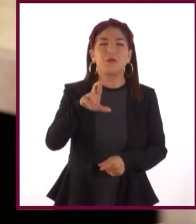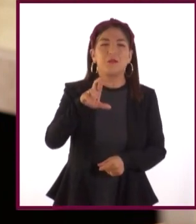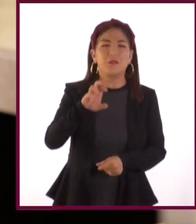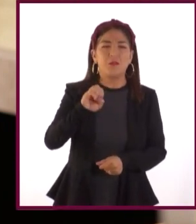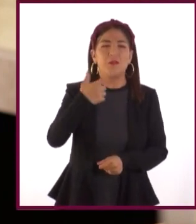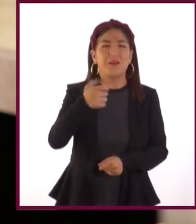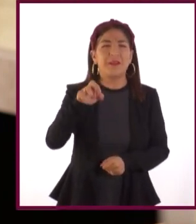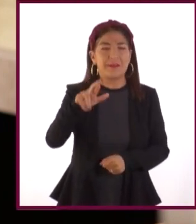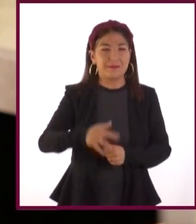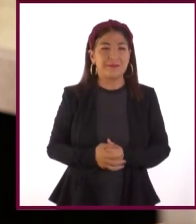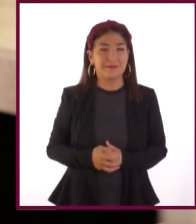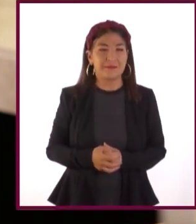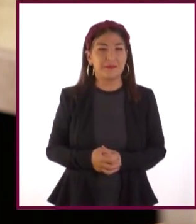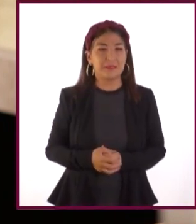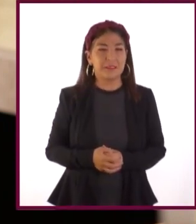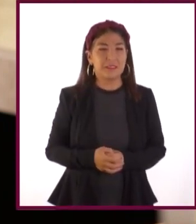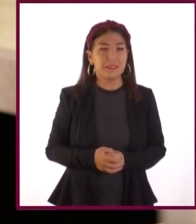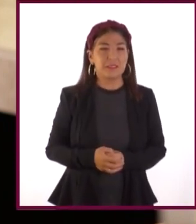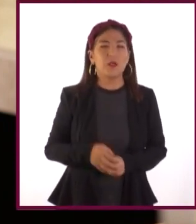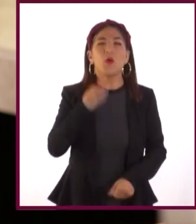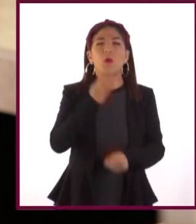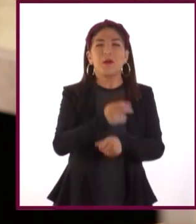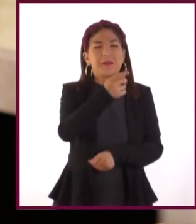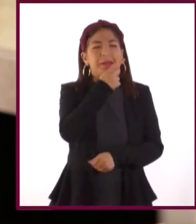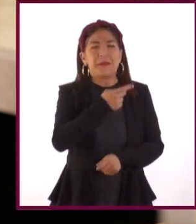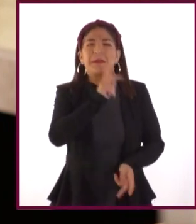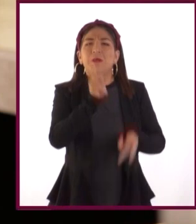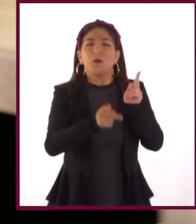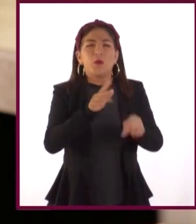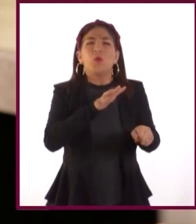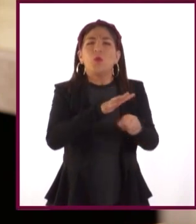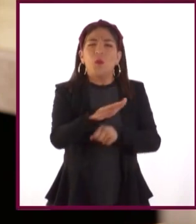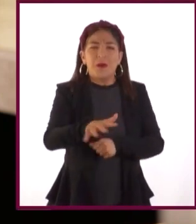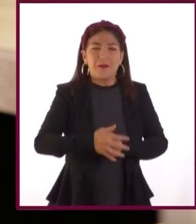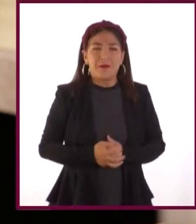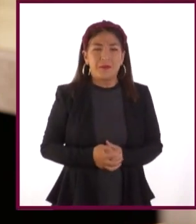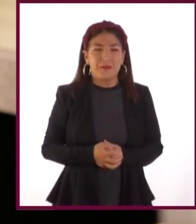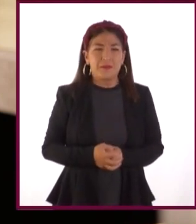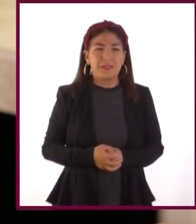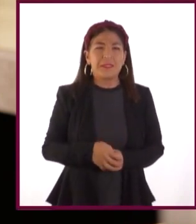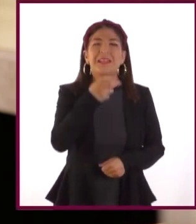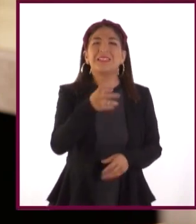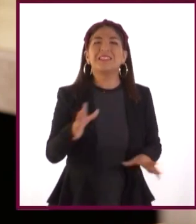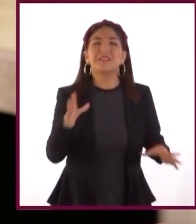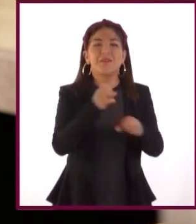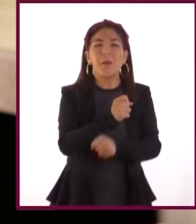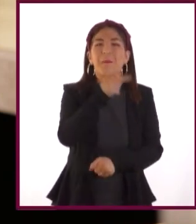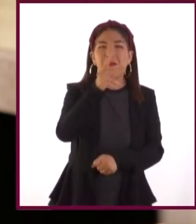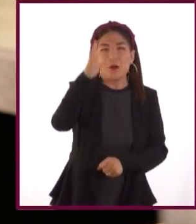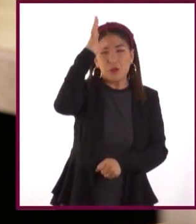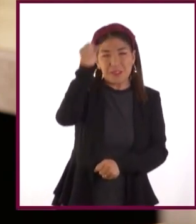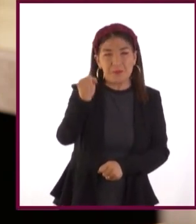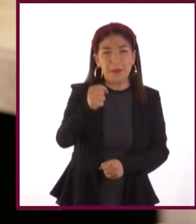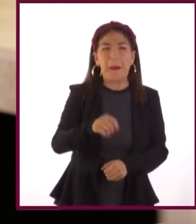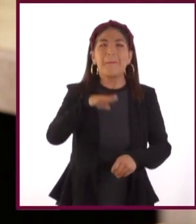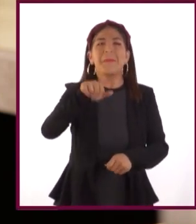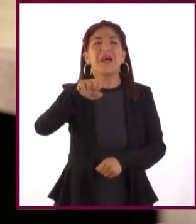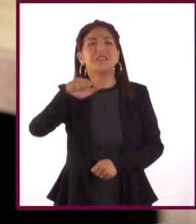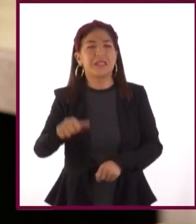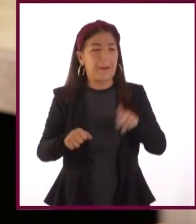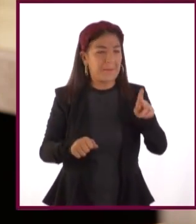de la montaña, Dismara. Muy bien, Ernesto, muy bien. Pero es momento de seguir con nuestra entrevista.